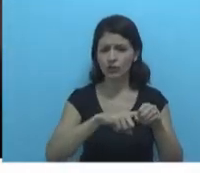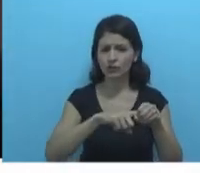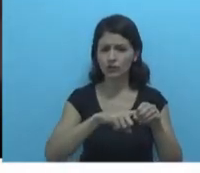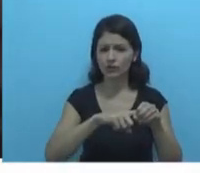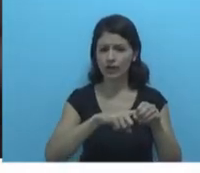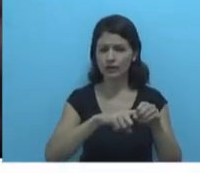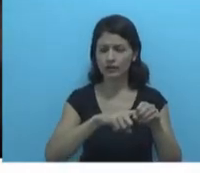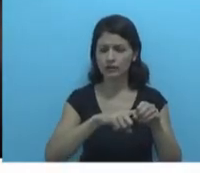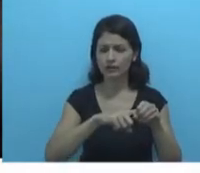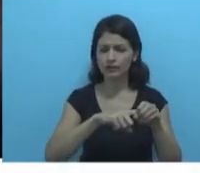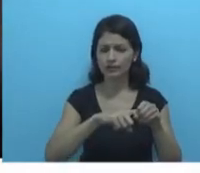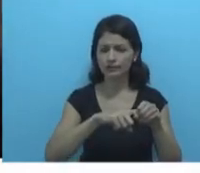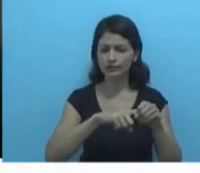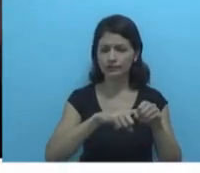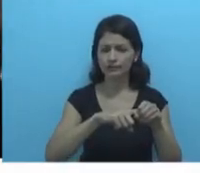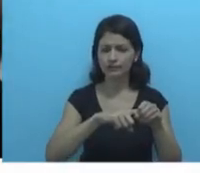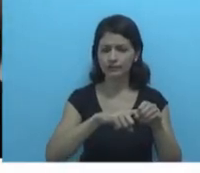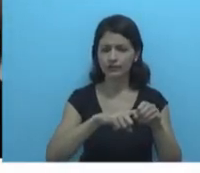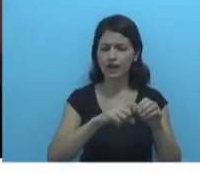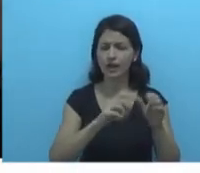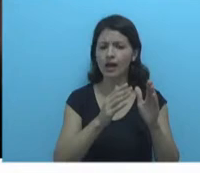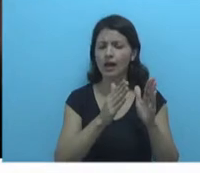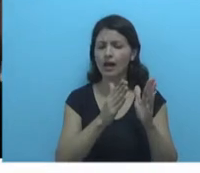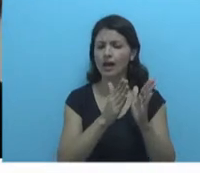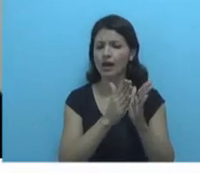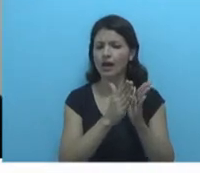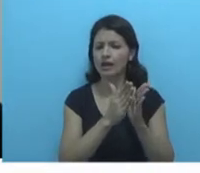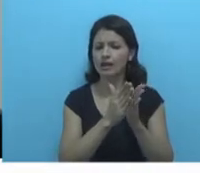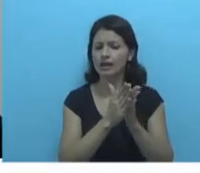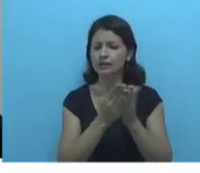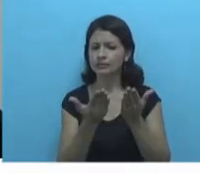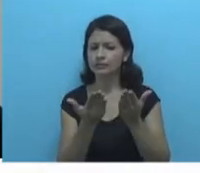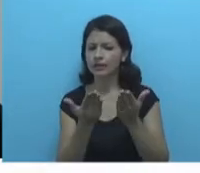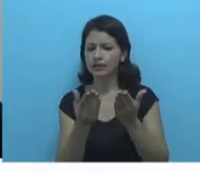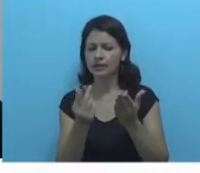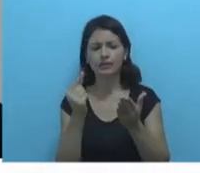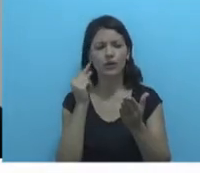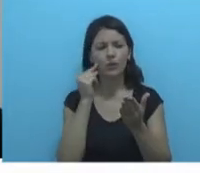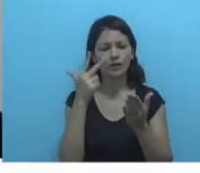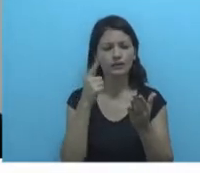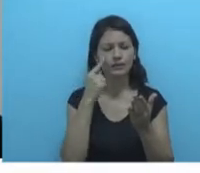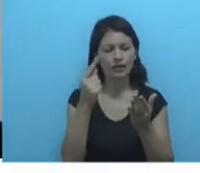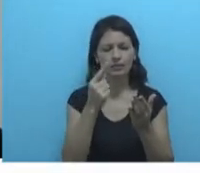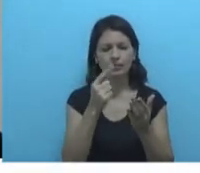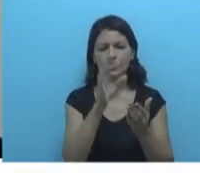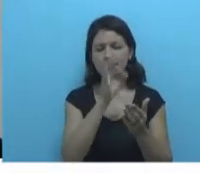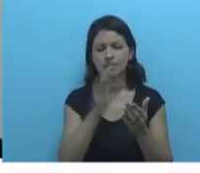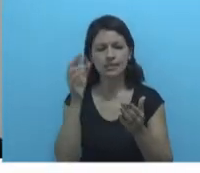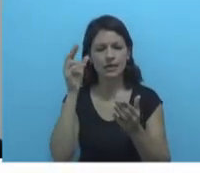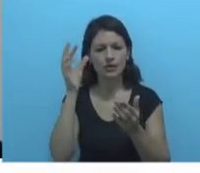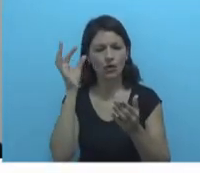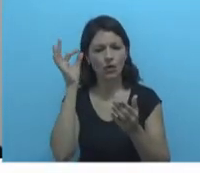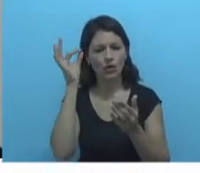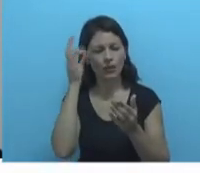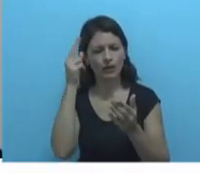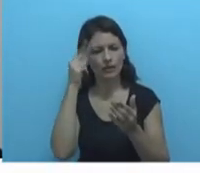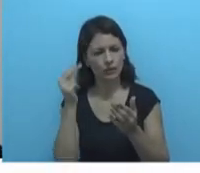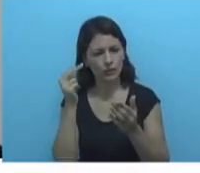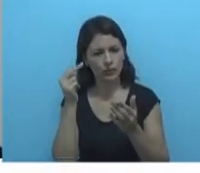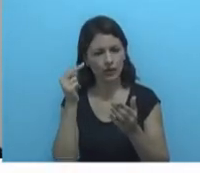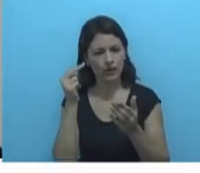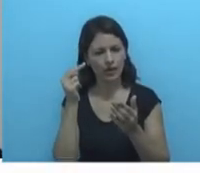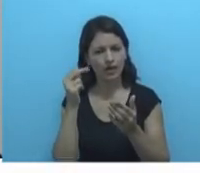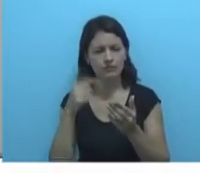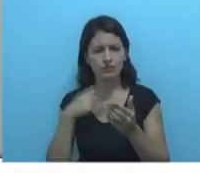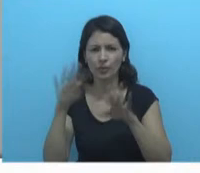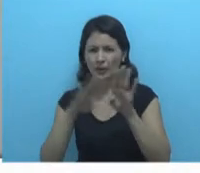de los asuntos número 2. Expediente 43449, el expediente 43089, que es de mi autoría